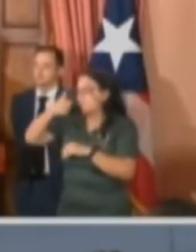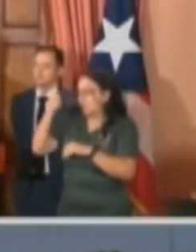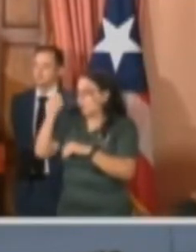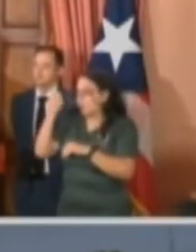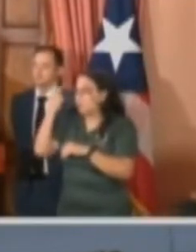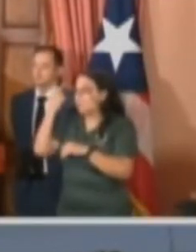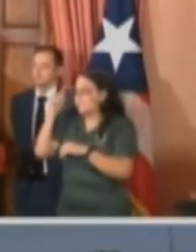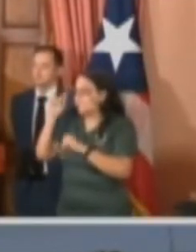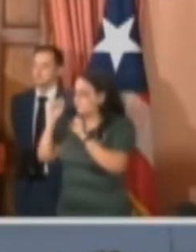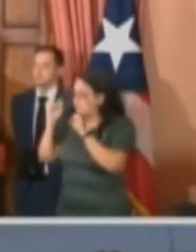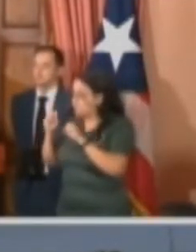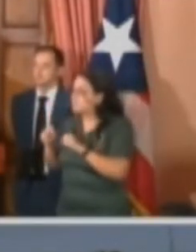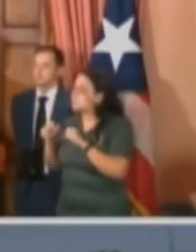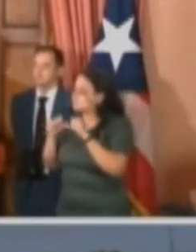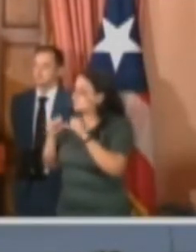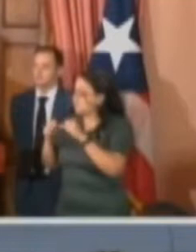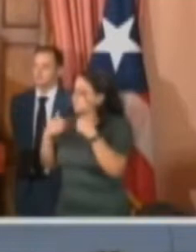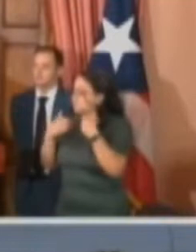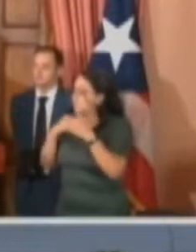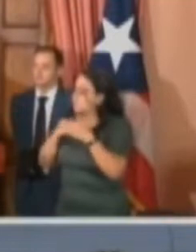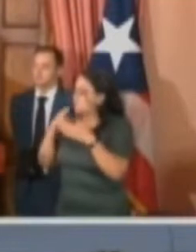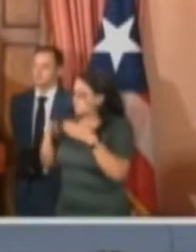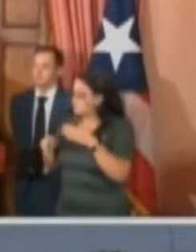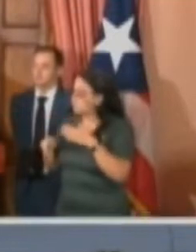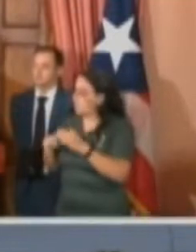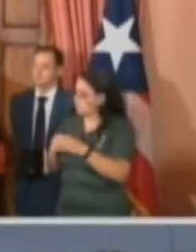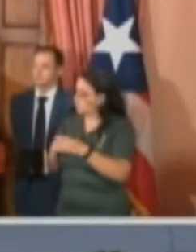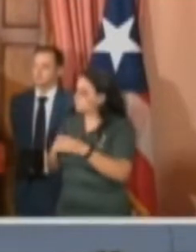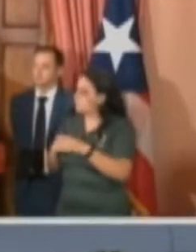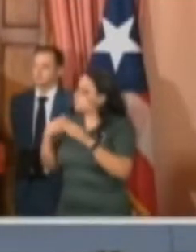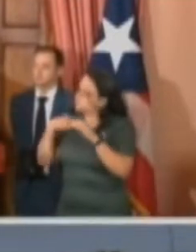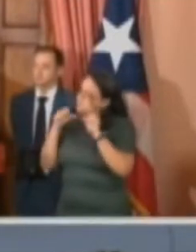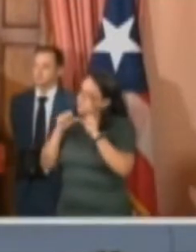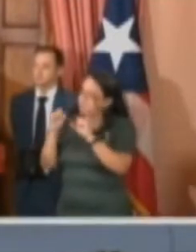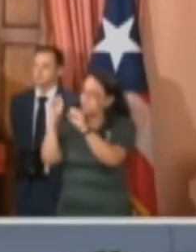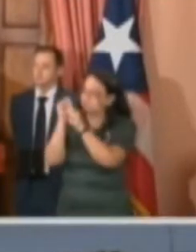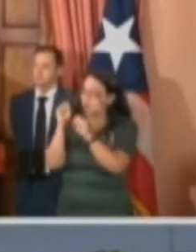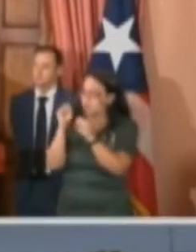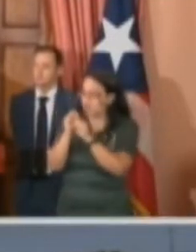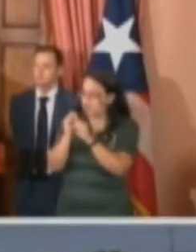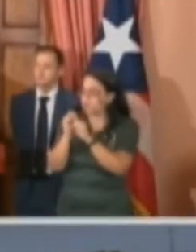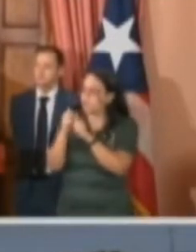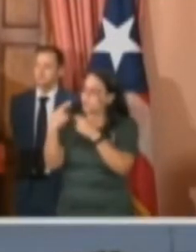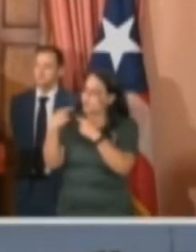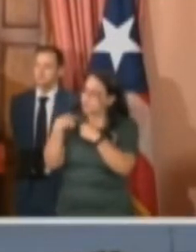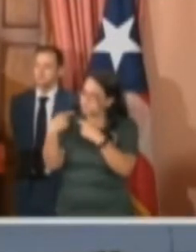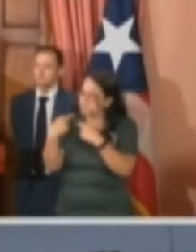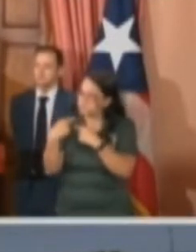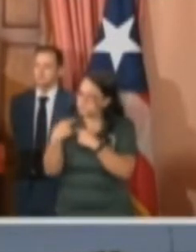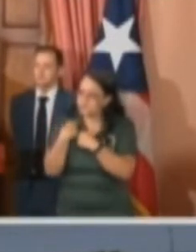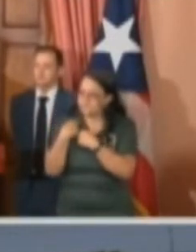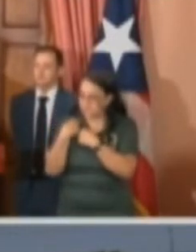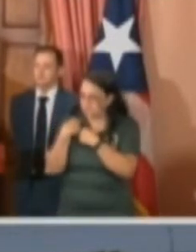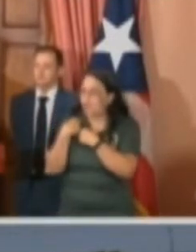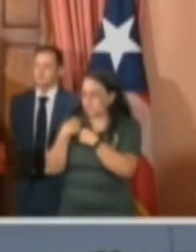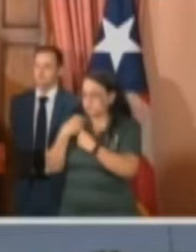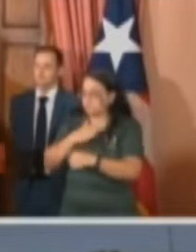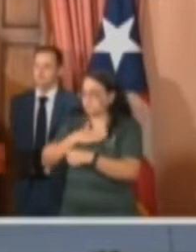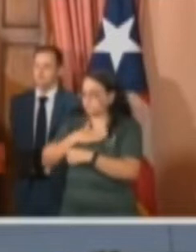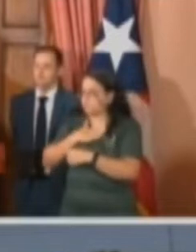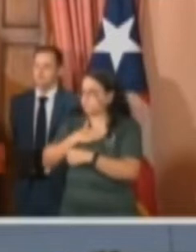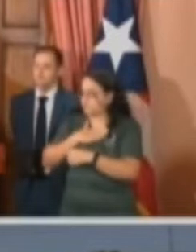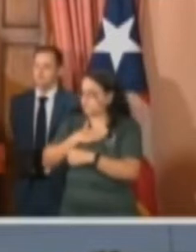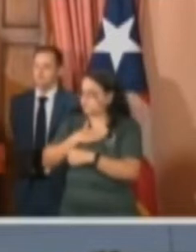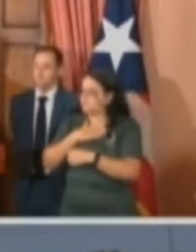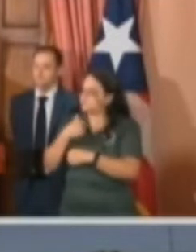me decían, no, yo no te puedo vender este tipo de estufa esa que es heavy duty. Y